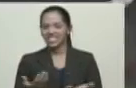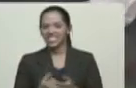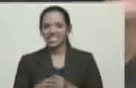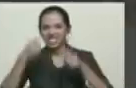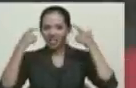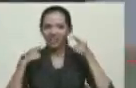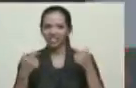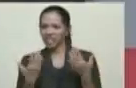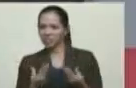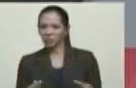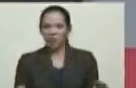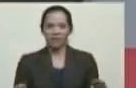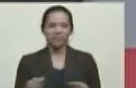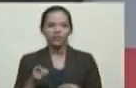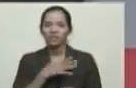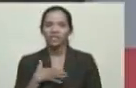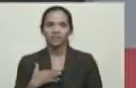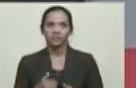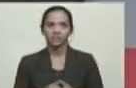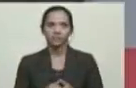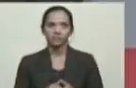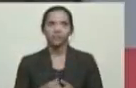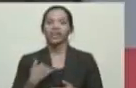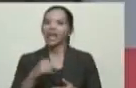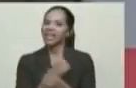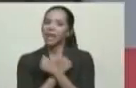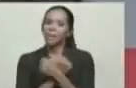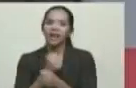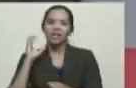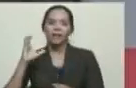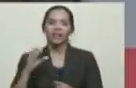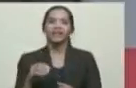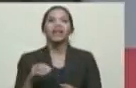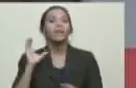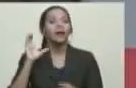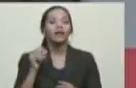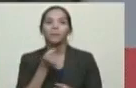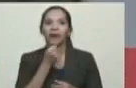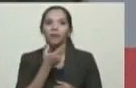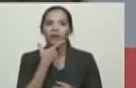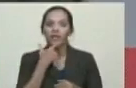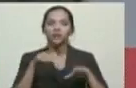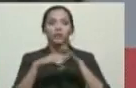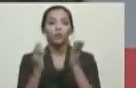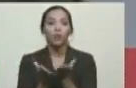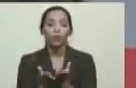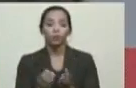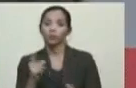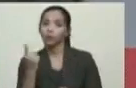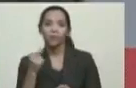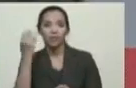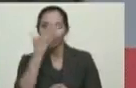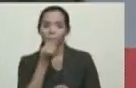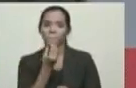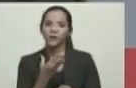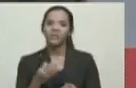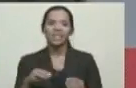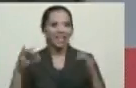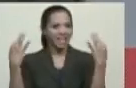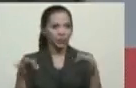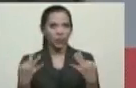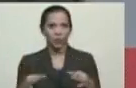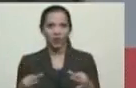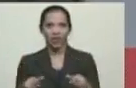que tú quieras. Mira, hay que amar este país. Este país es el país más bonito del mundo, no solamente por sus bellezas naturales,